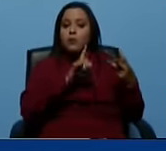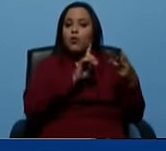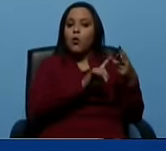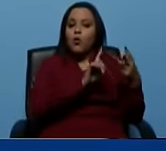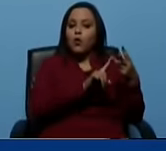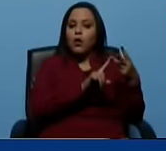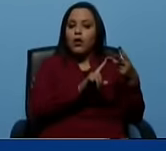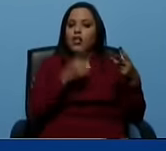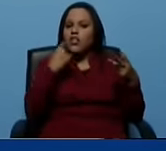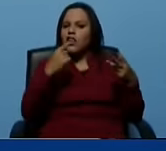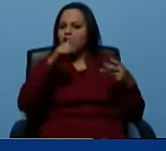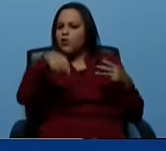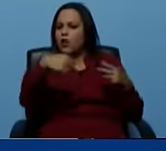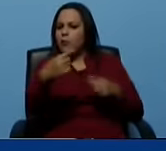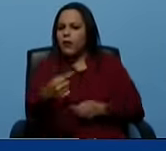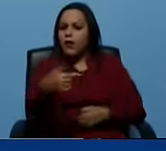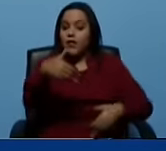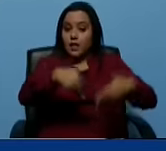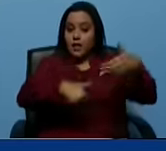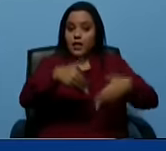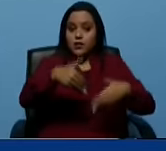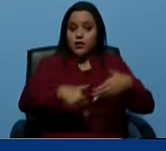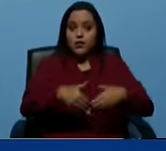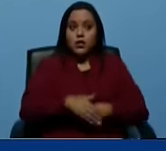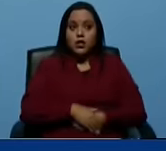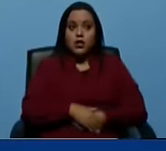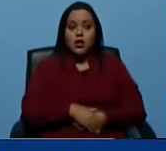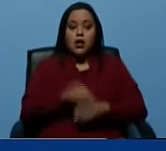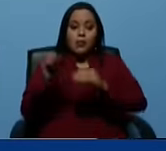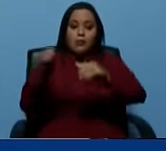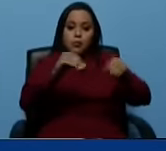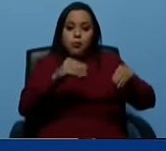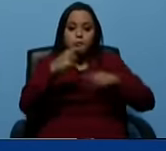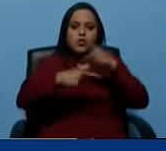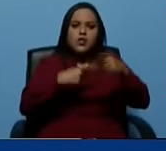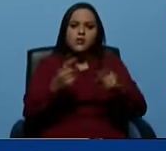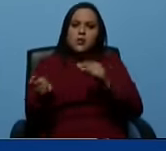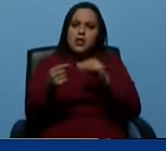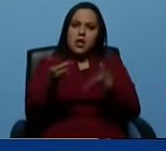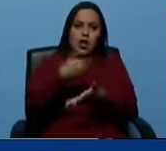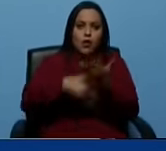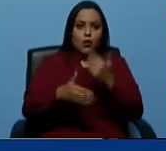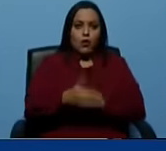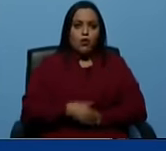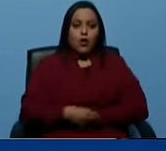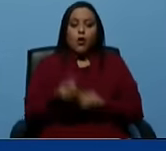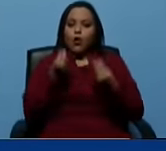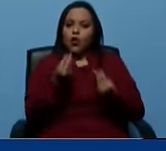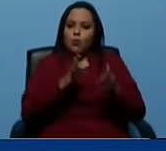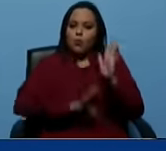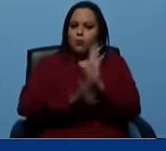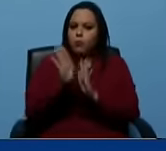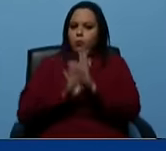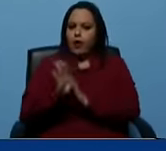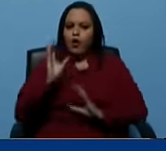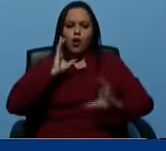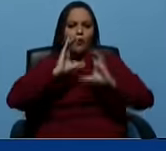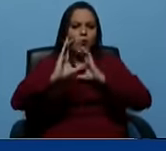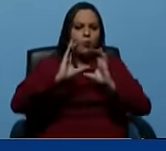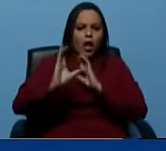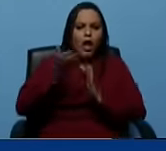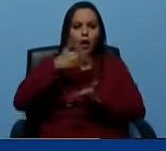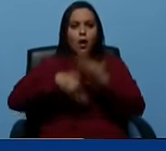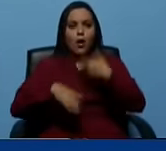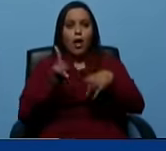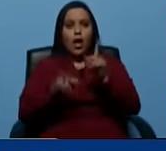después de las elecciones convocaría un proceso de diálogo. Me gustaría saber cómo han avanzado estas conversaciones, se han comunicado con